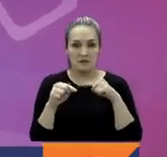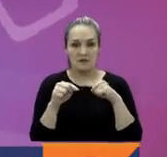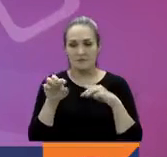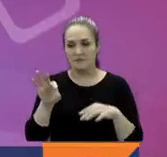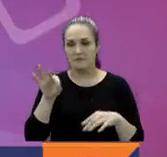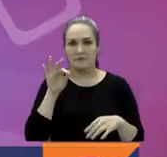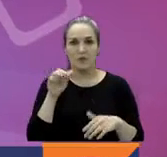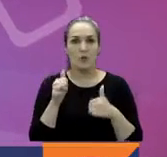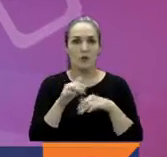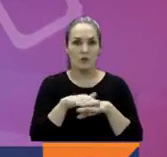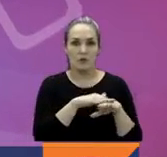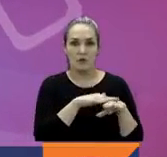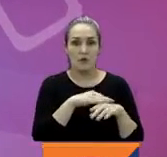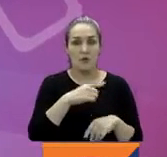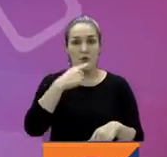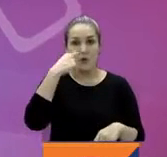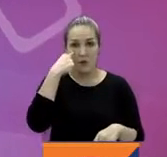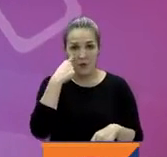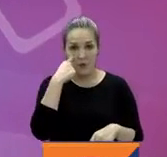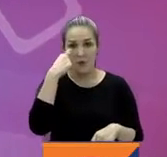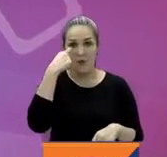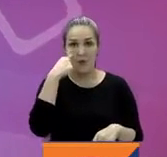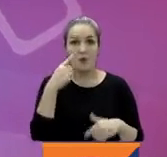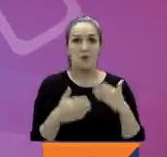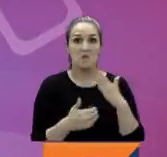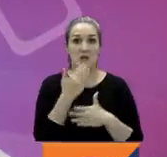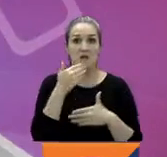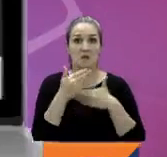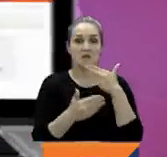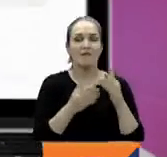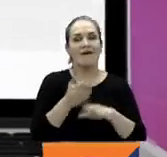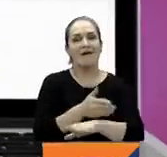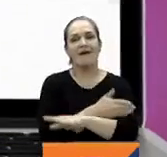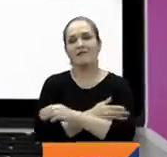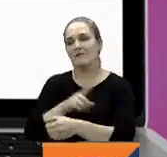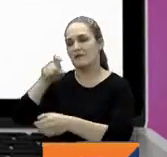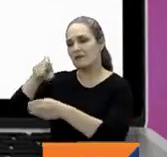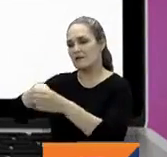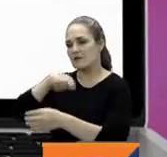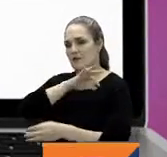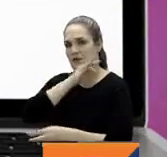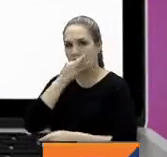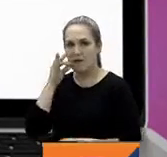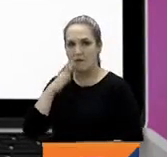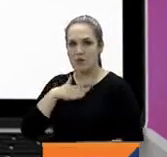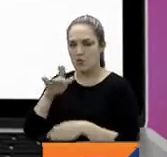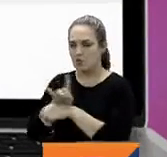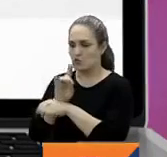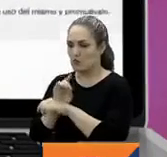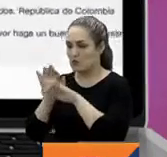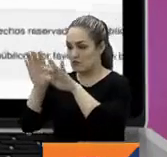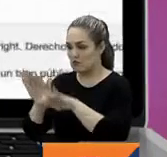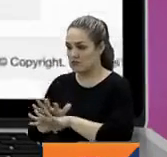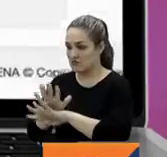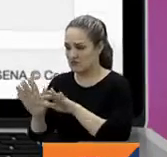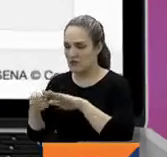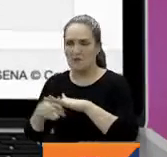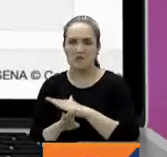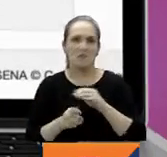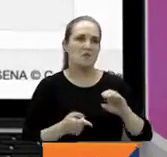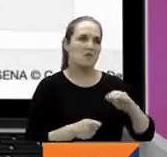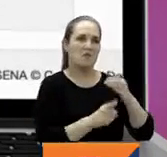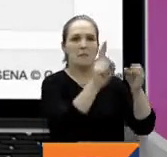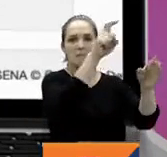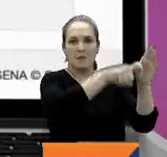la convocatoria. Ojo, porque antes de empezar cualquier proceso, debe crear un usuario y contraseña para registrar sus datos en la plataforma. Al